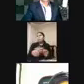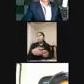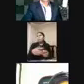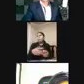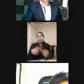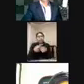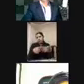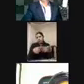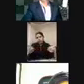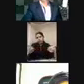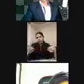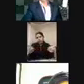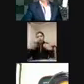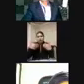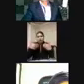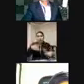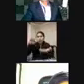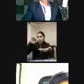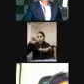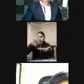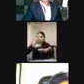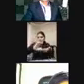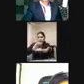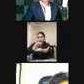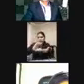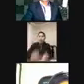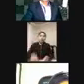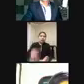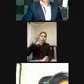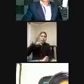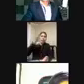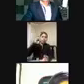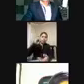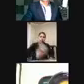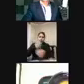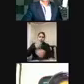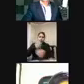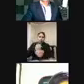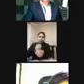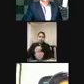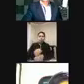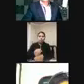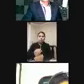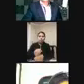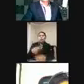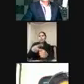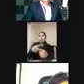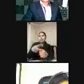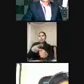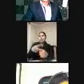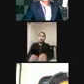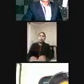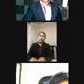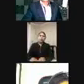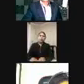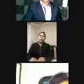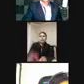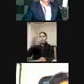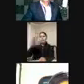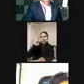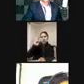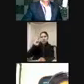una edad cronológica de 7 años, pero su edad motriz es de de meses. Entonces eso lo podemos